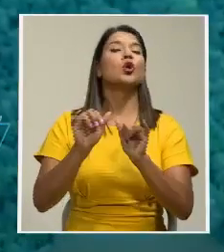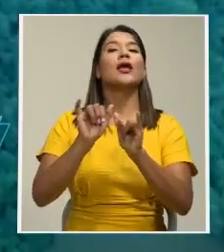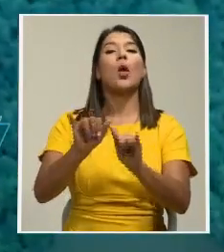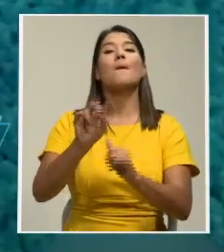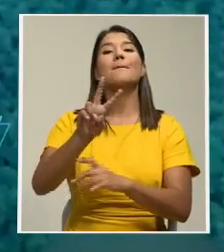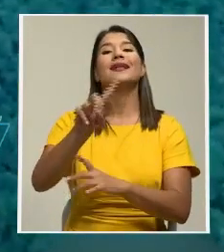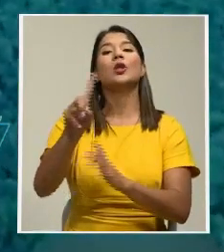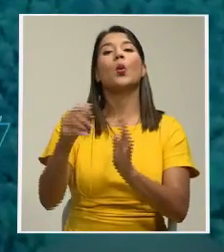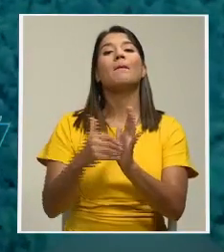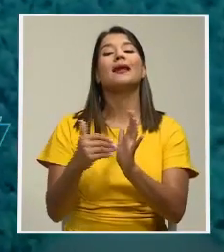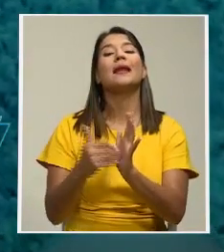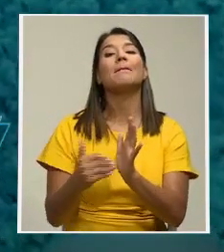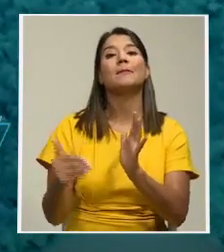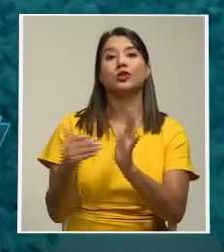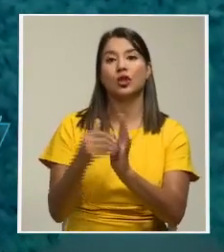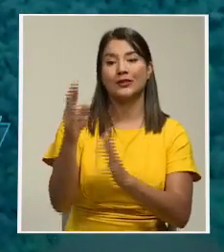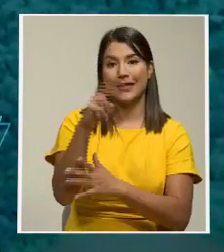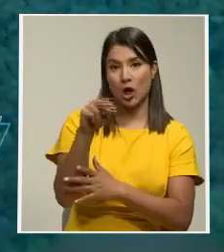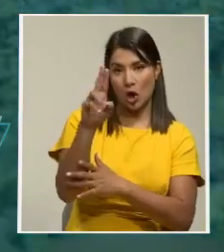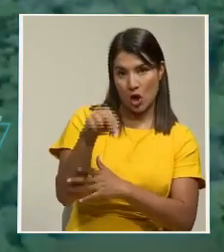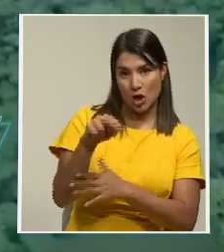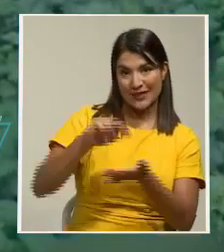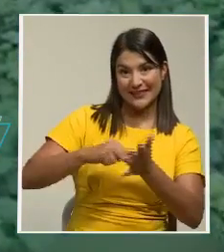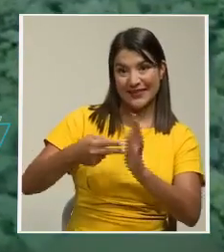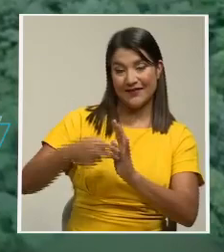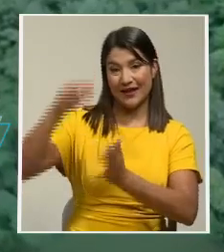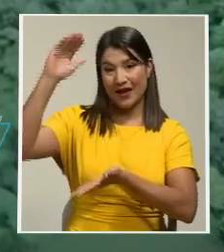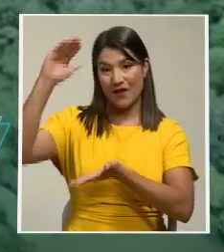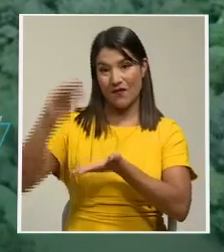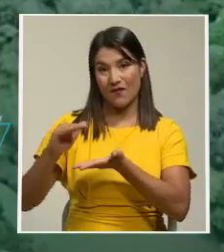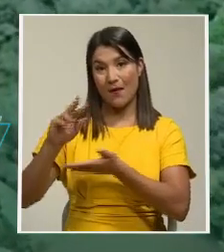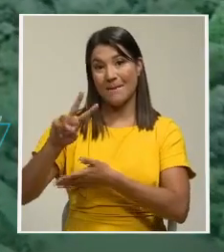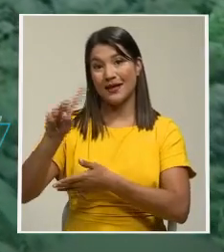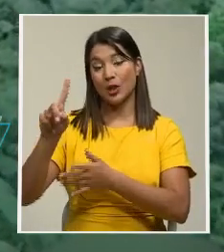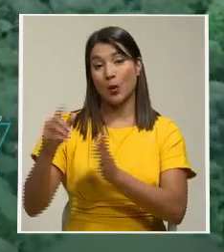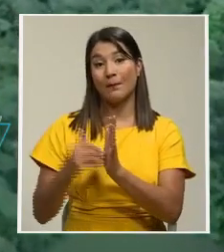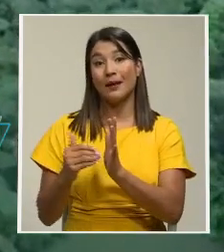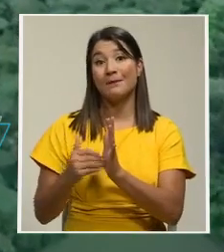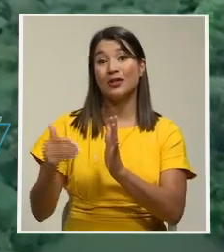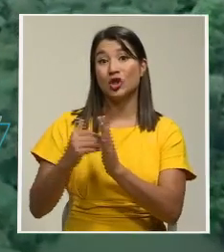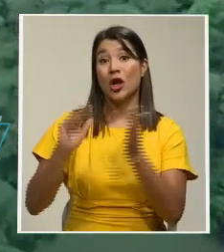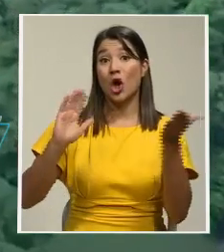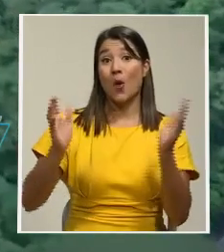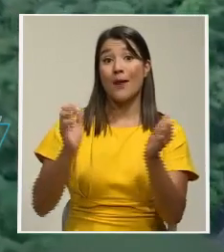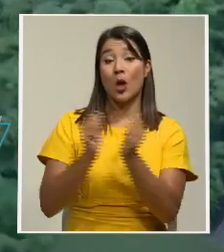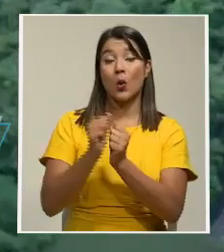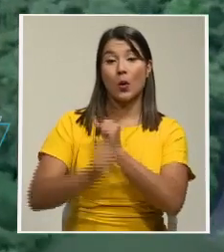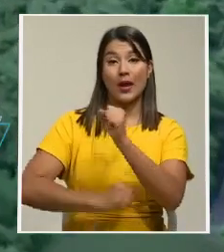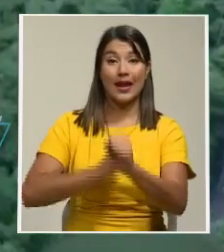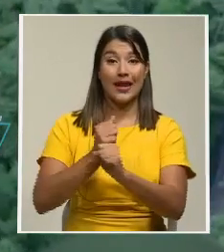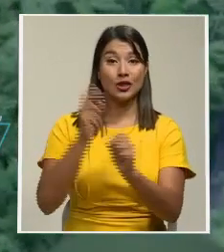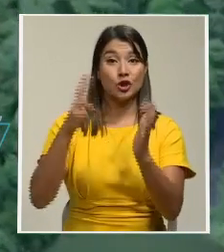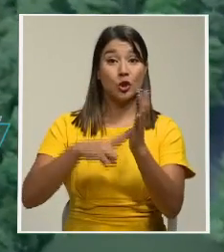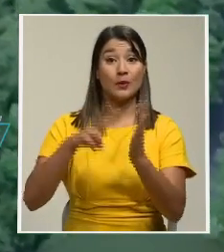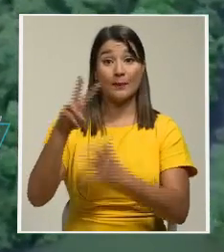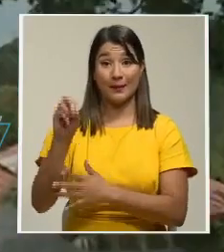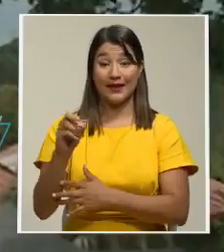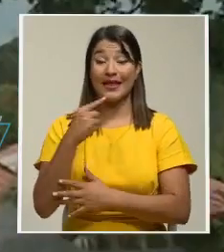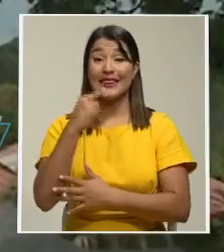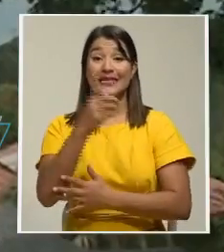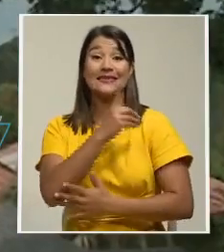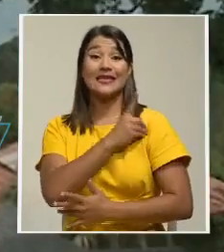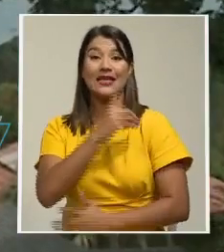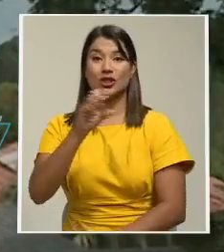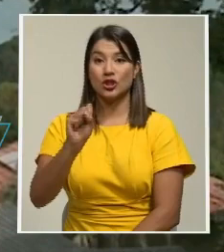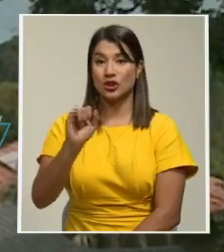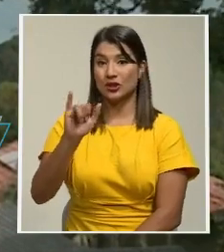Fue rebajado en 7.000 millones comparados al presupuesto del año 2020. De acuerdo con la dirección del SINAC, esta